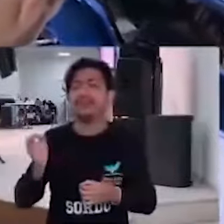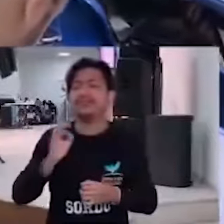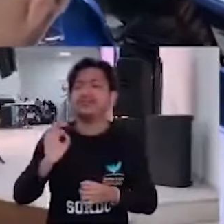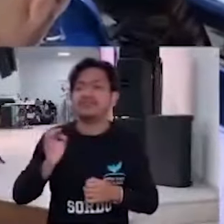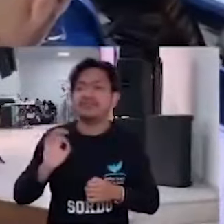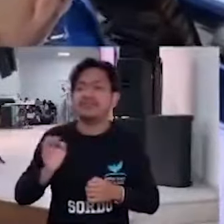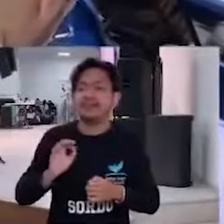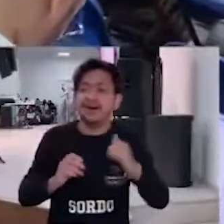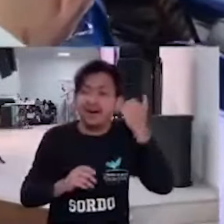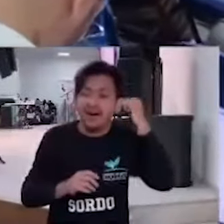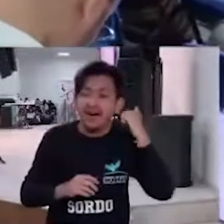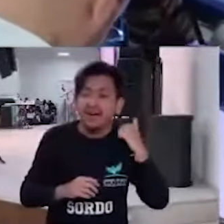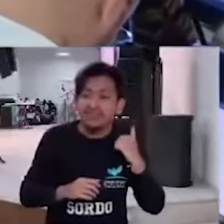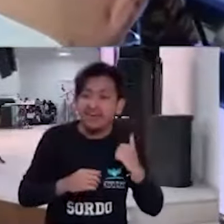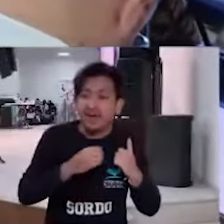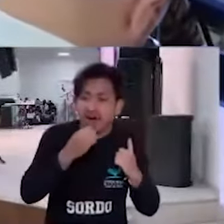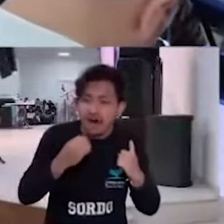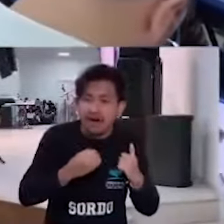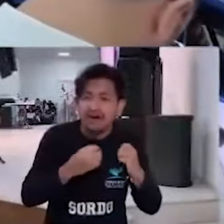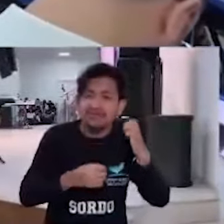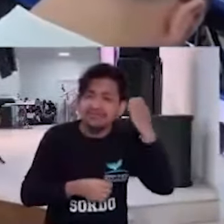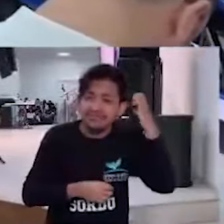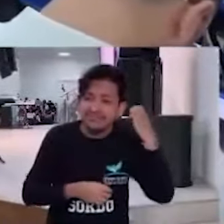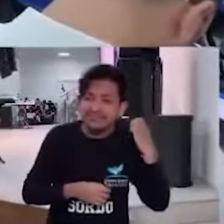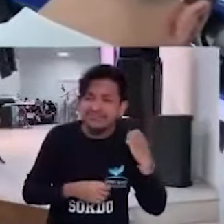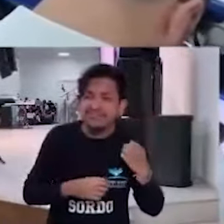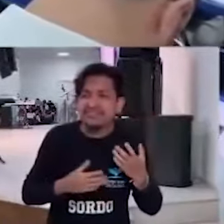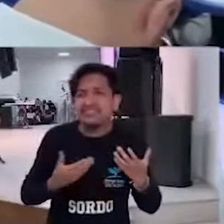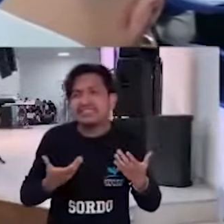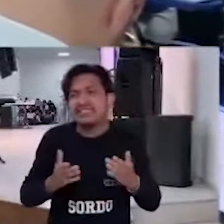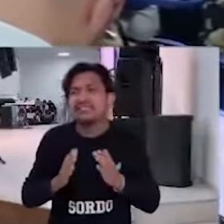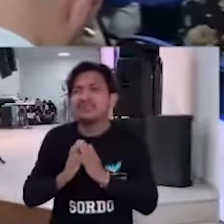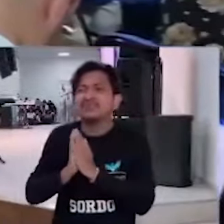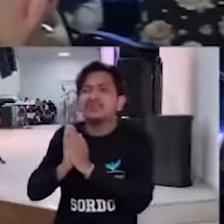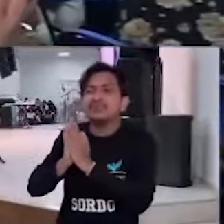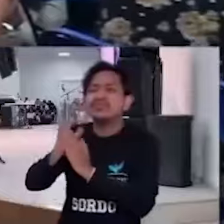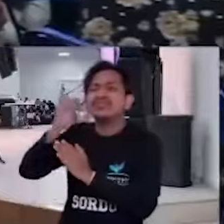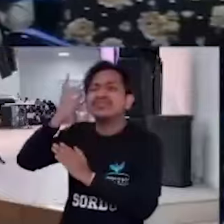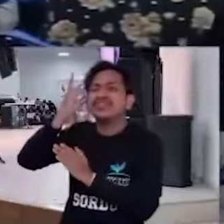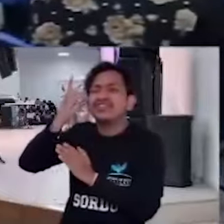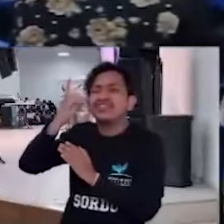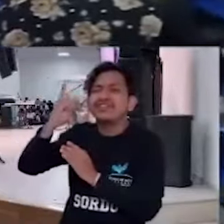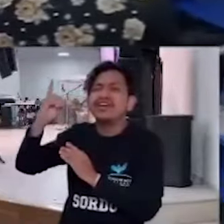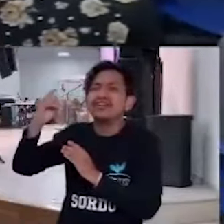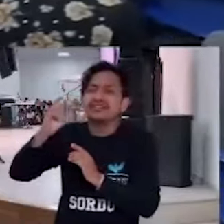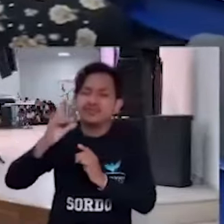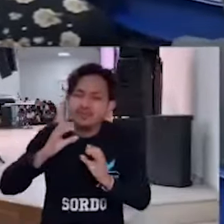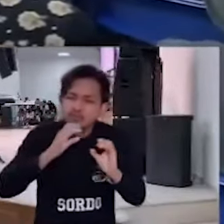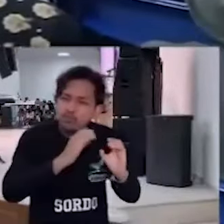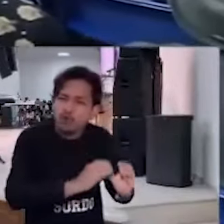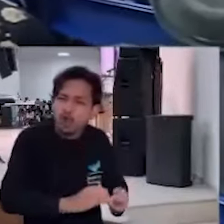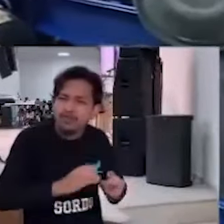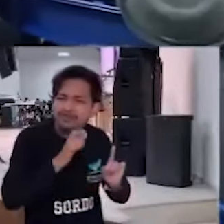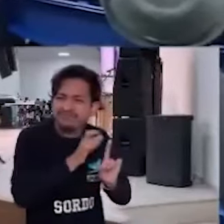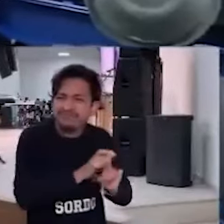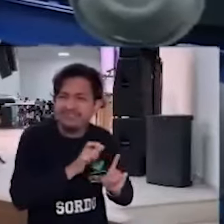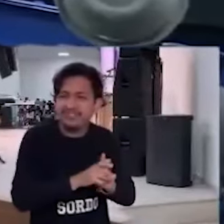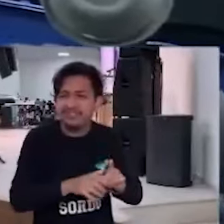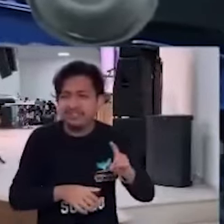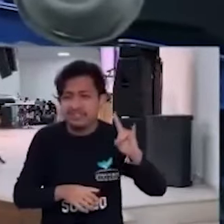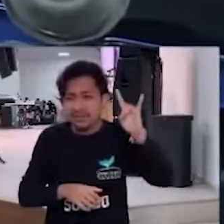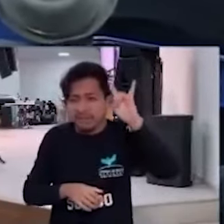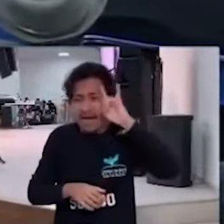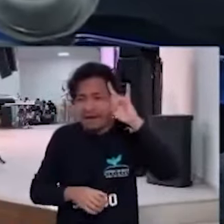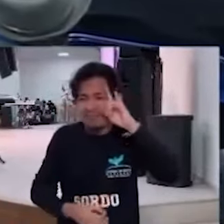Eva y le hubiese dicho: a lo mejor, Señor, guárdala del mal, guárdala de las tentaciones. Y en esa estrechez entre ellos